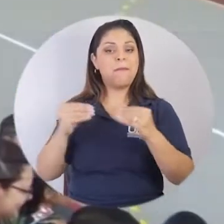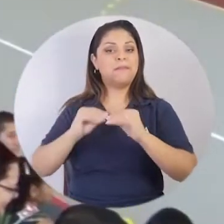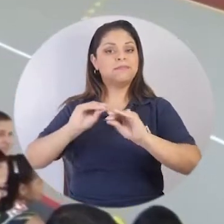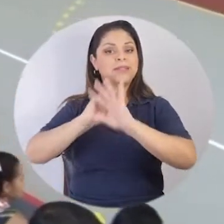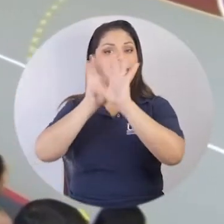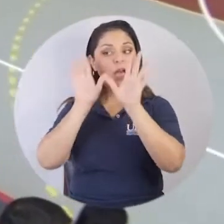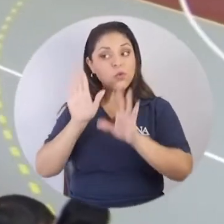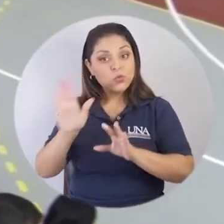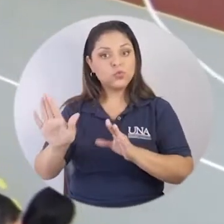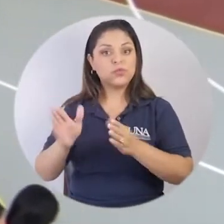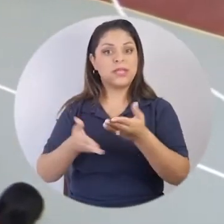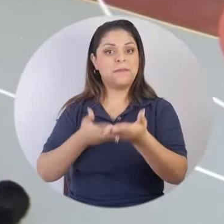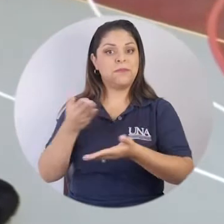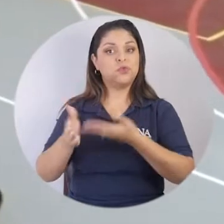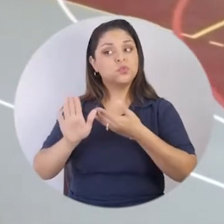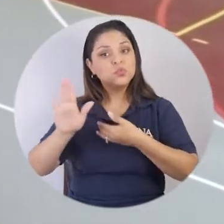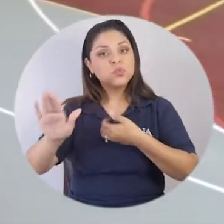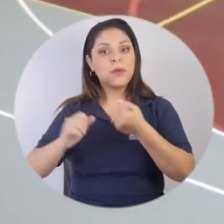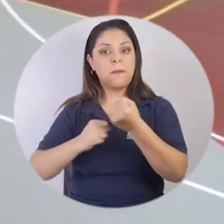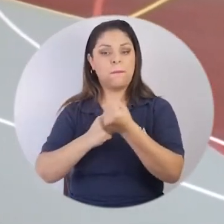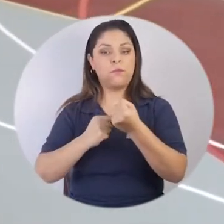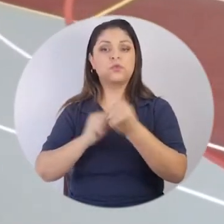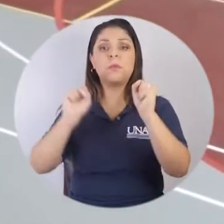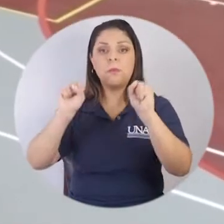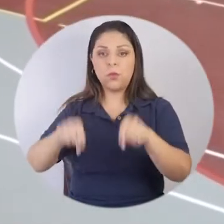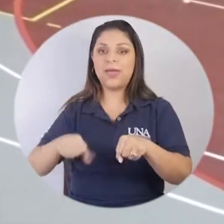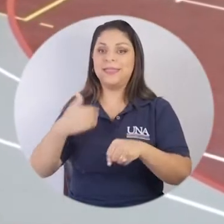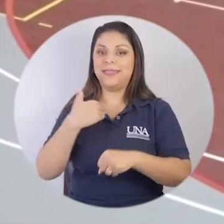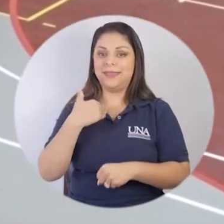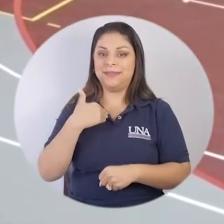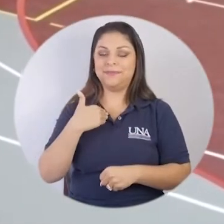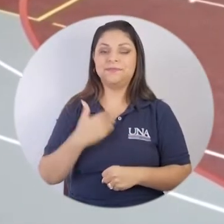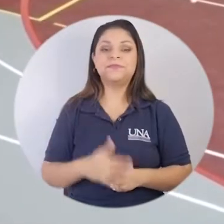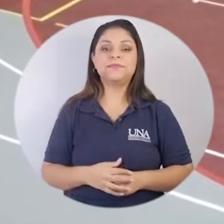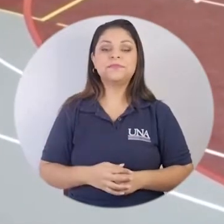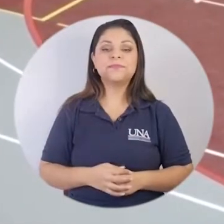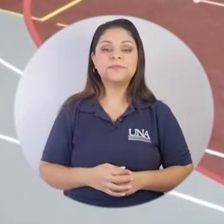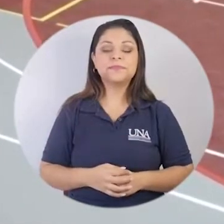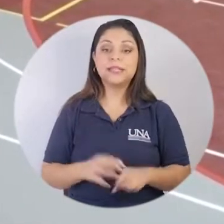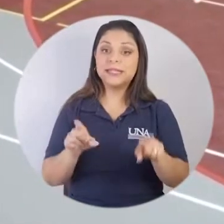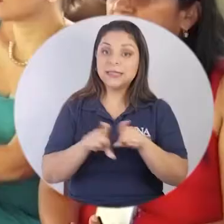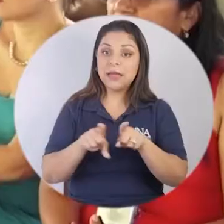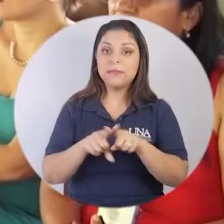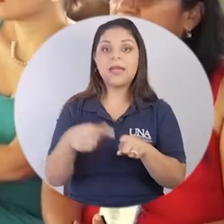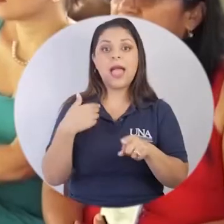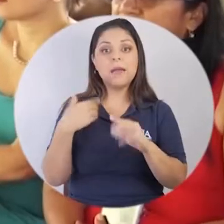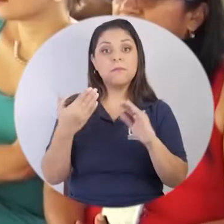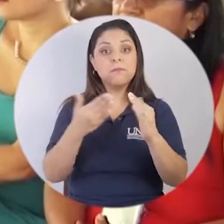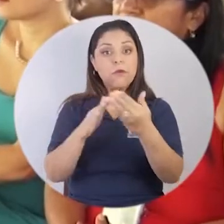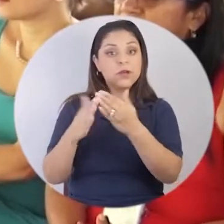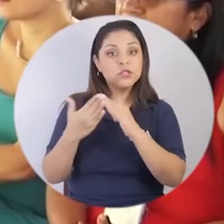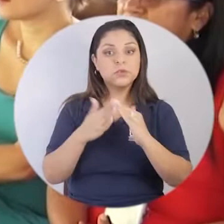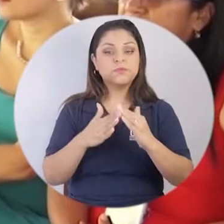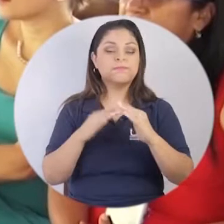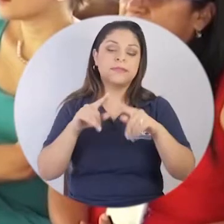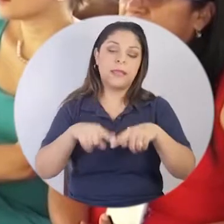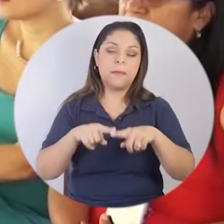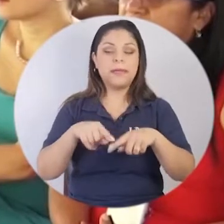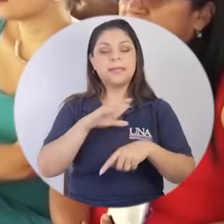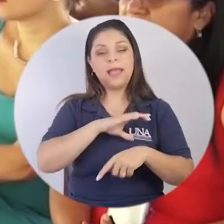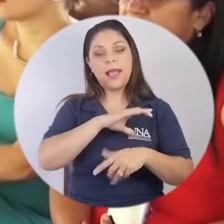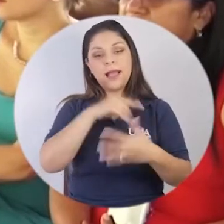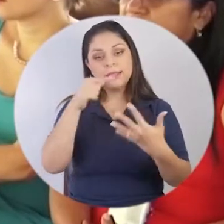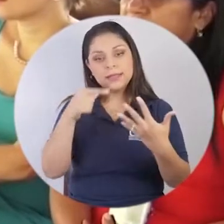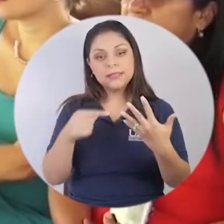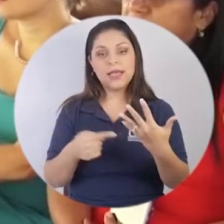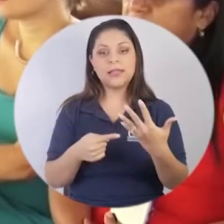para que tengan claro cuáles son todos esos servicios y apoyos a los que ellos pueden acudir. También hay población, ¿verdad?, que por sus mismas características